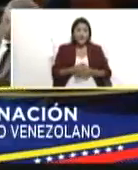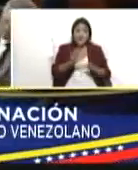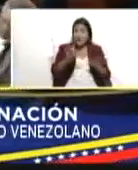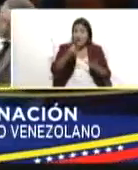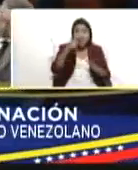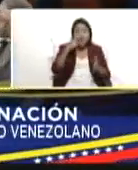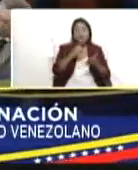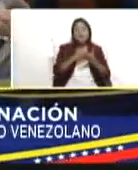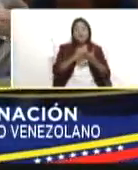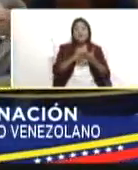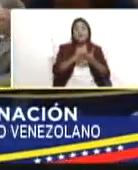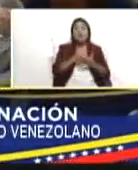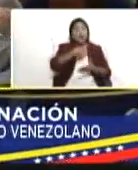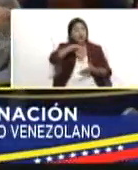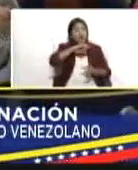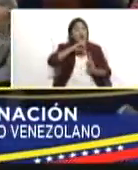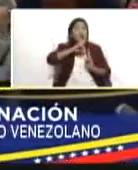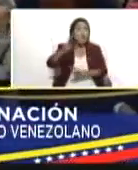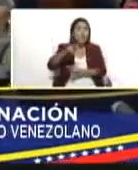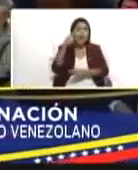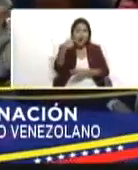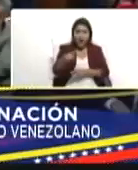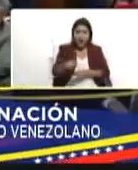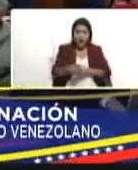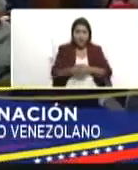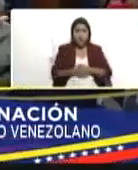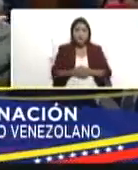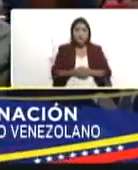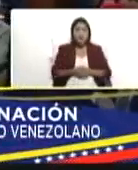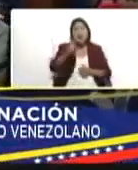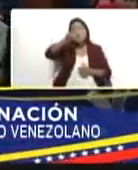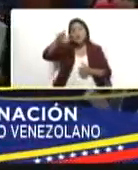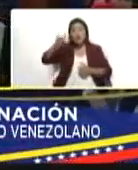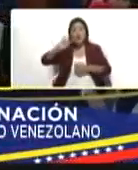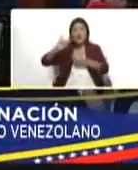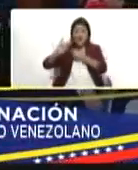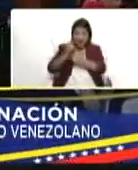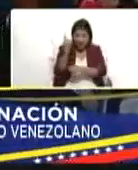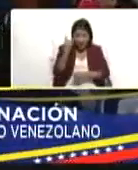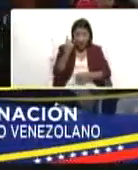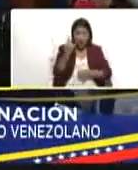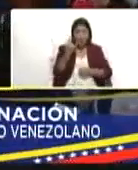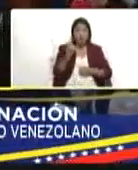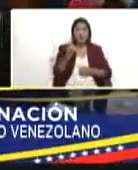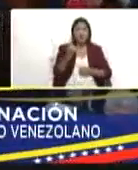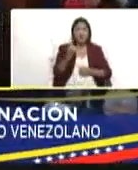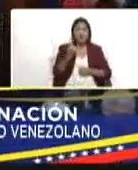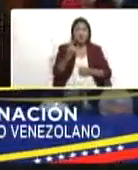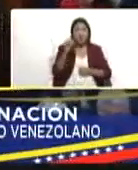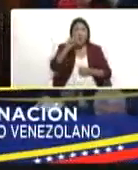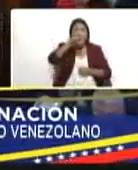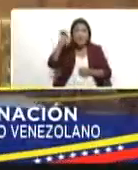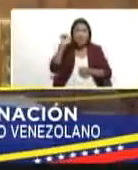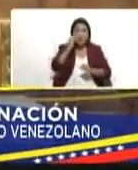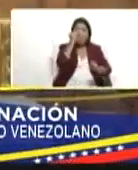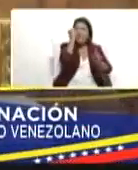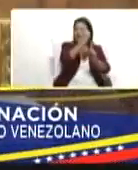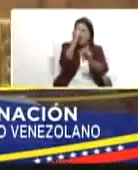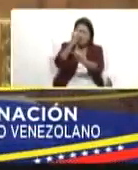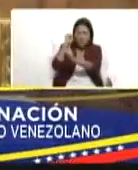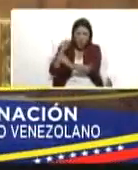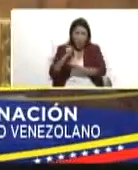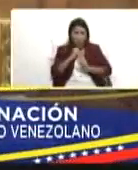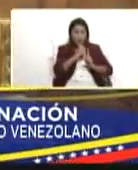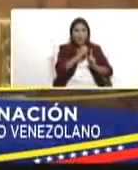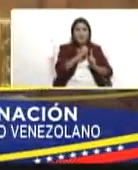prueba Solamente les digo a traidores Aventureros mercenarios